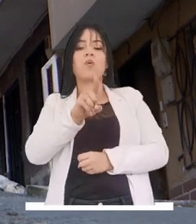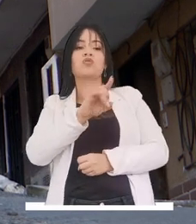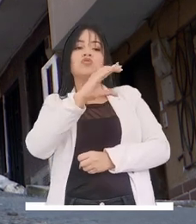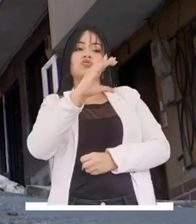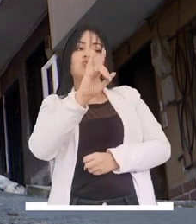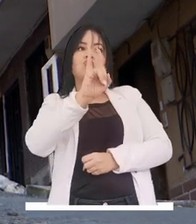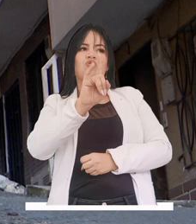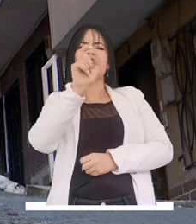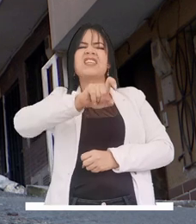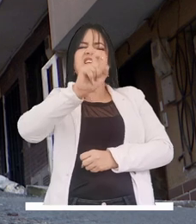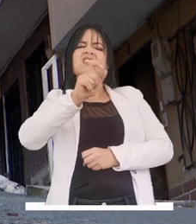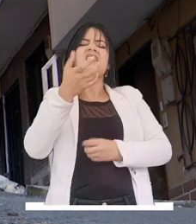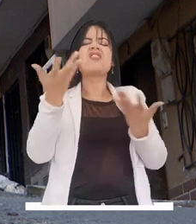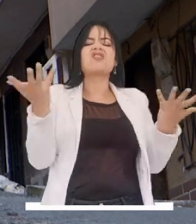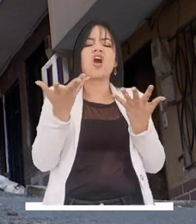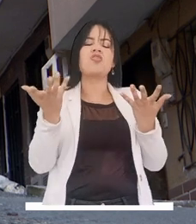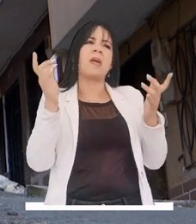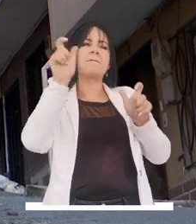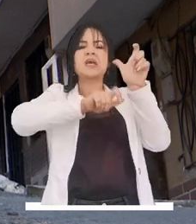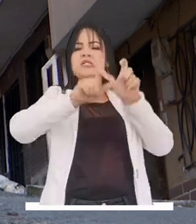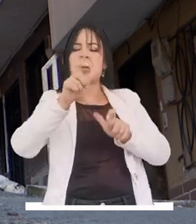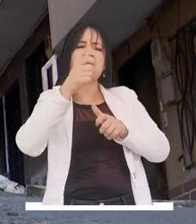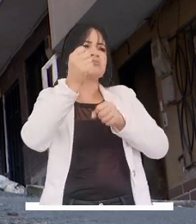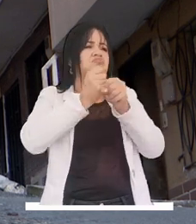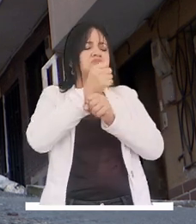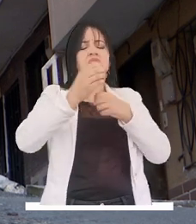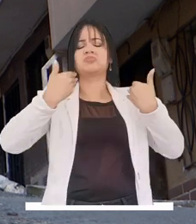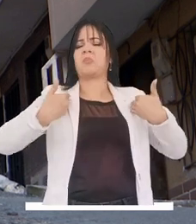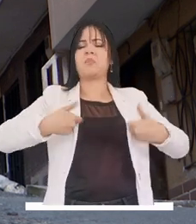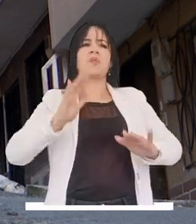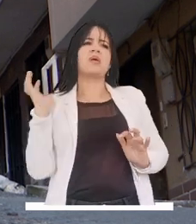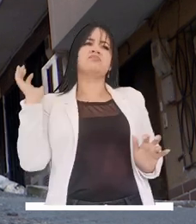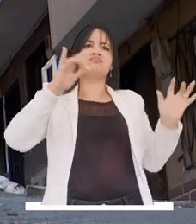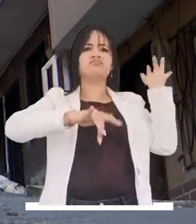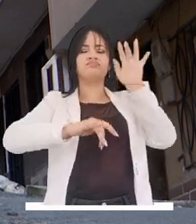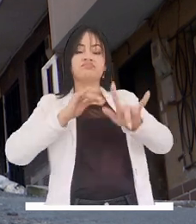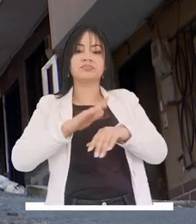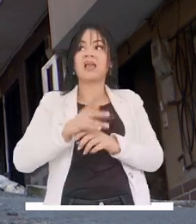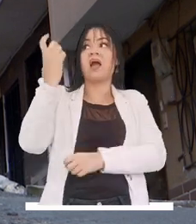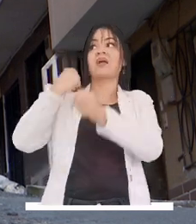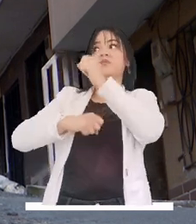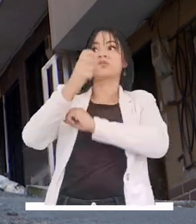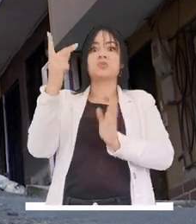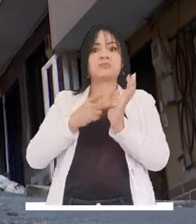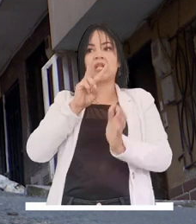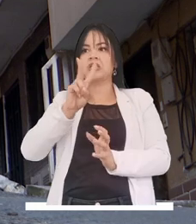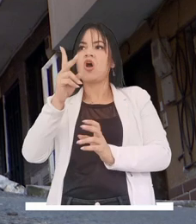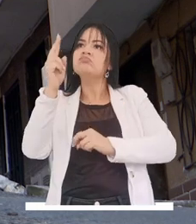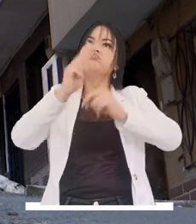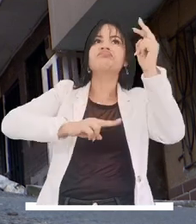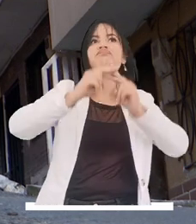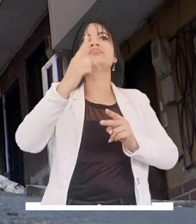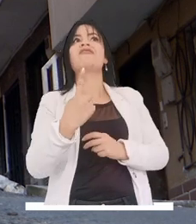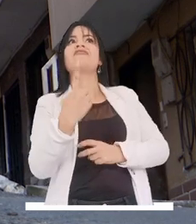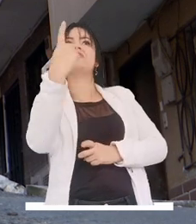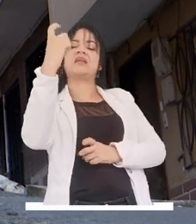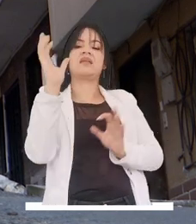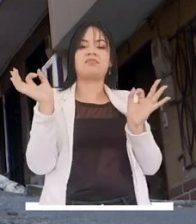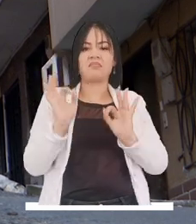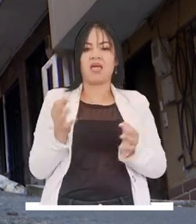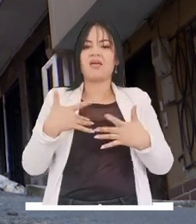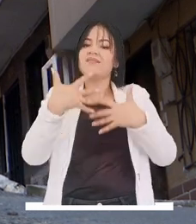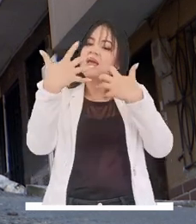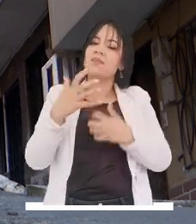Centro Intergeneracional, que está desde hace muchos años, donde queremos la construcción, desde el 2000 se está haciendo la construcción, no se ha podido hacer, y donde